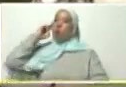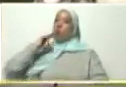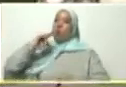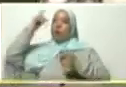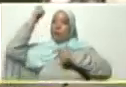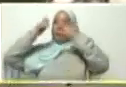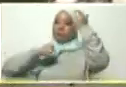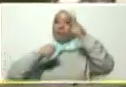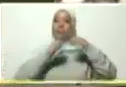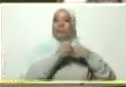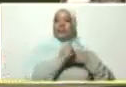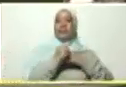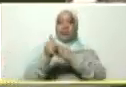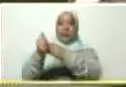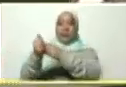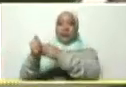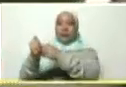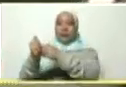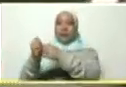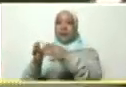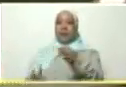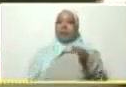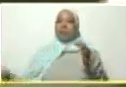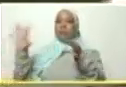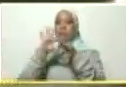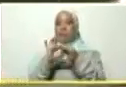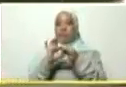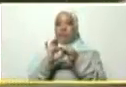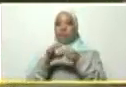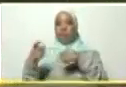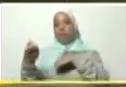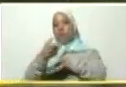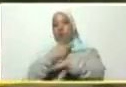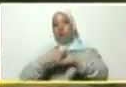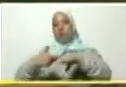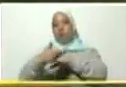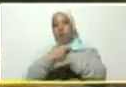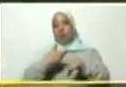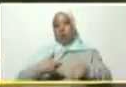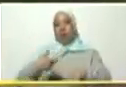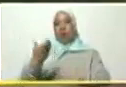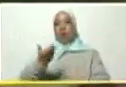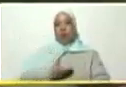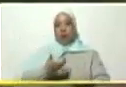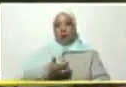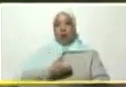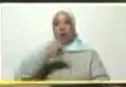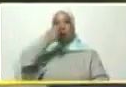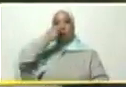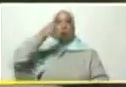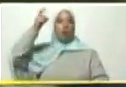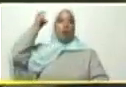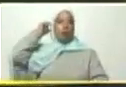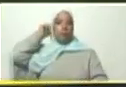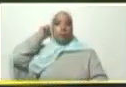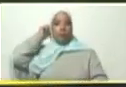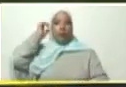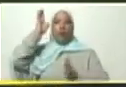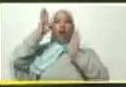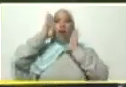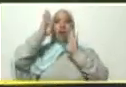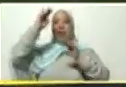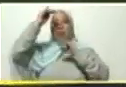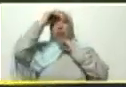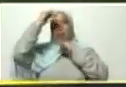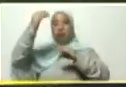líderes lideresa enlaces gobernadores gobernadores alcaldes alcaldesas atención todos